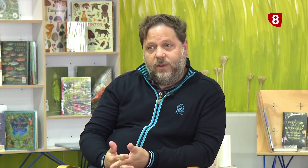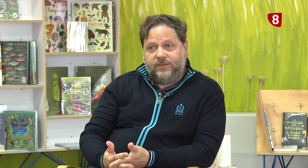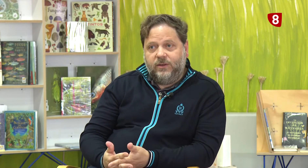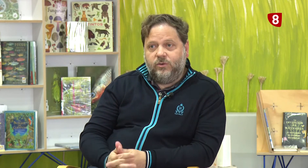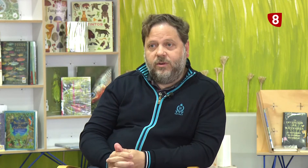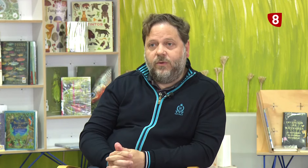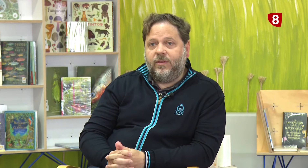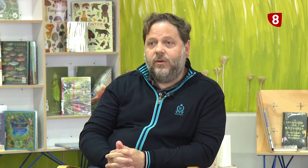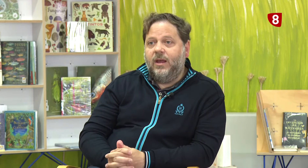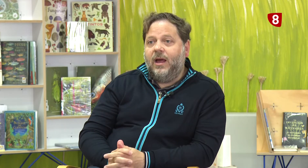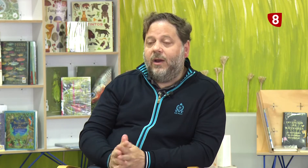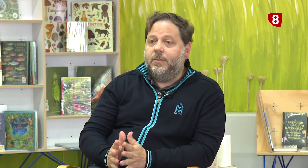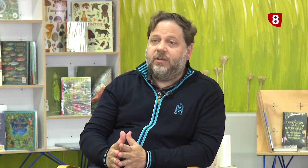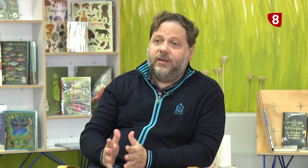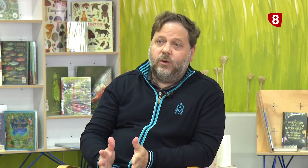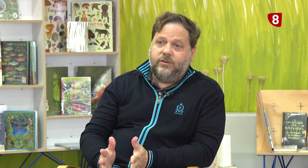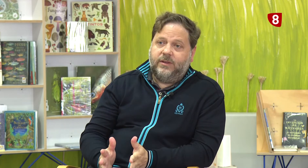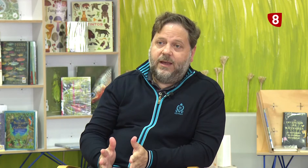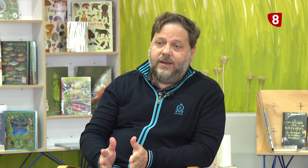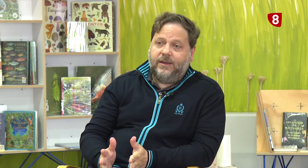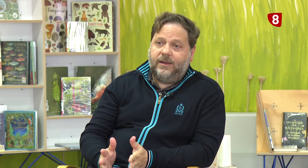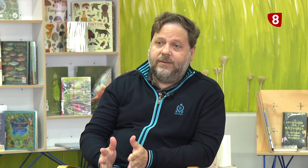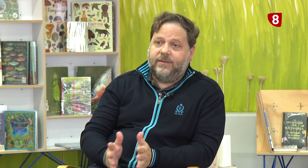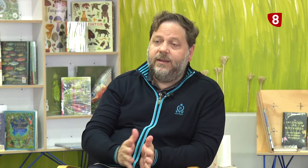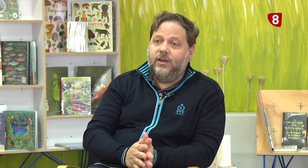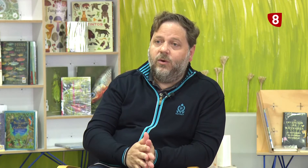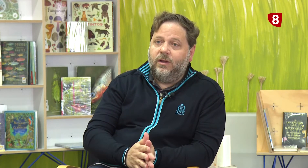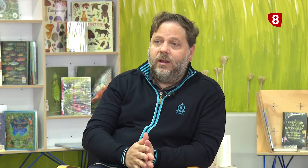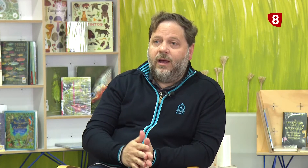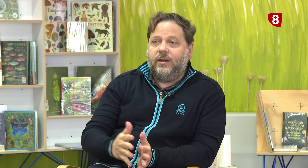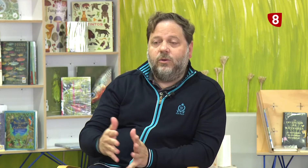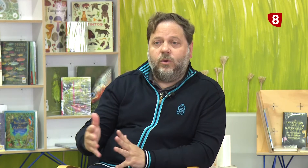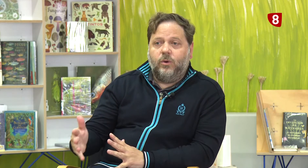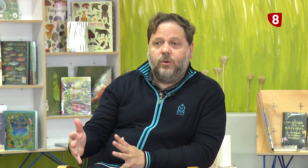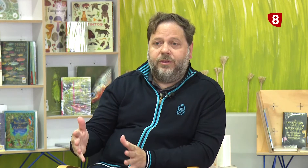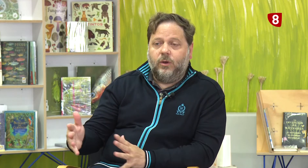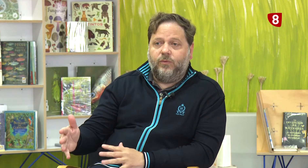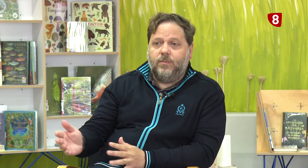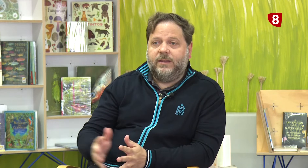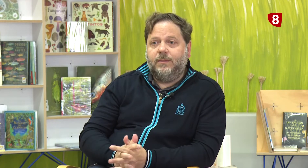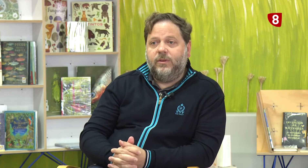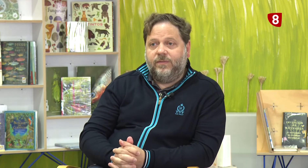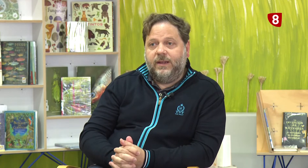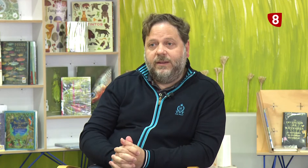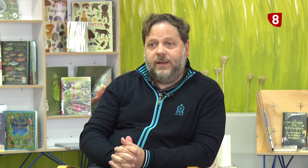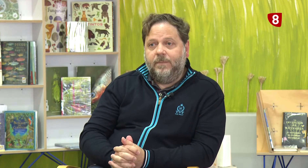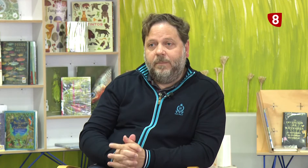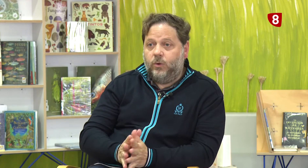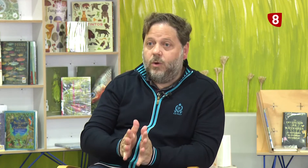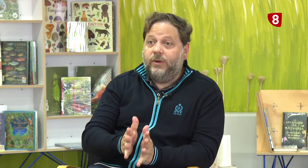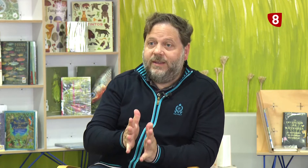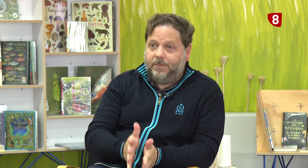lengua de signos, de formación. Ahora mismo ese ciclo ya se extinguió, hay otro ciclo formativo diferente,